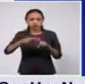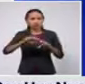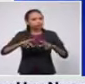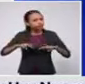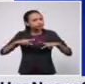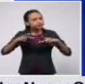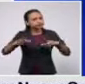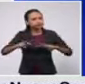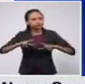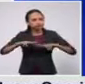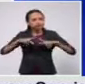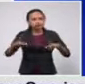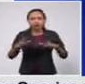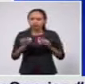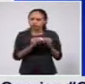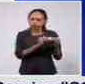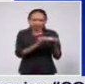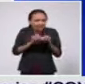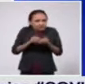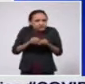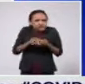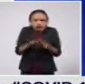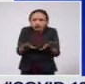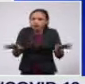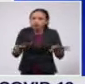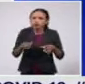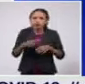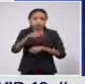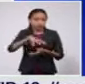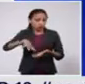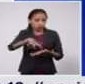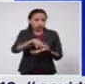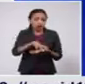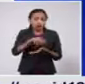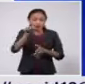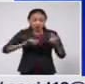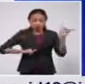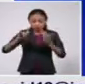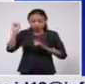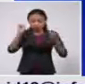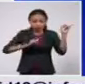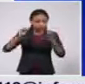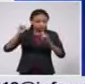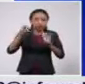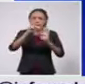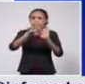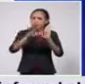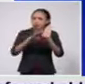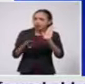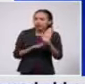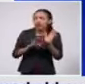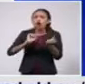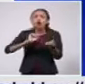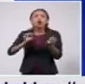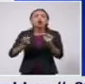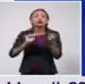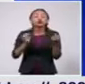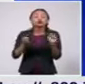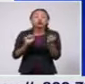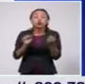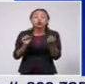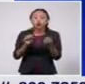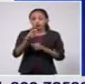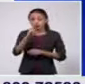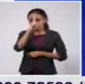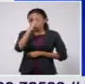de la transmisión propia del territorio, y los importados, con las medidas de control sanitario internacional, pues se han